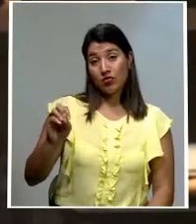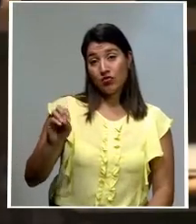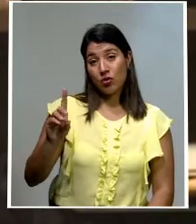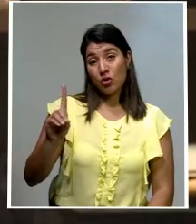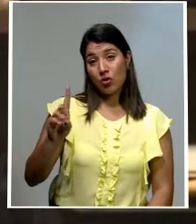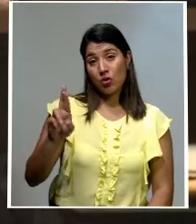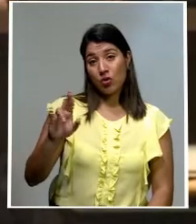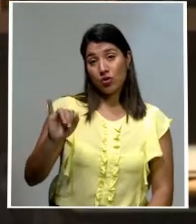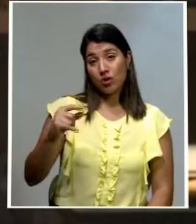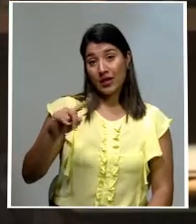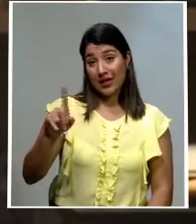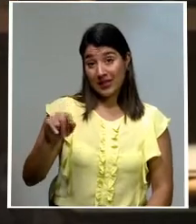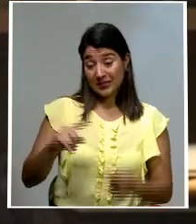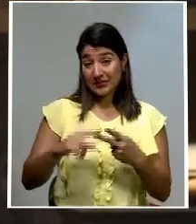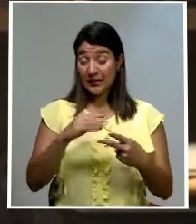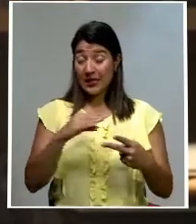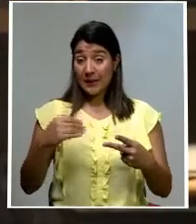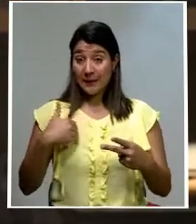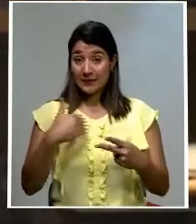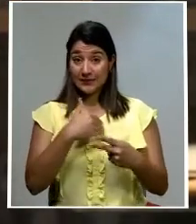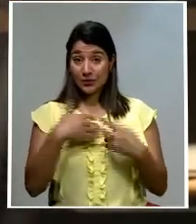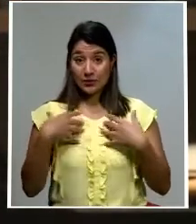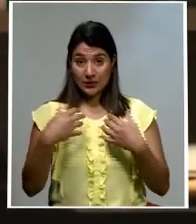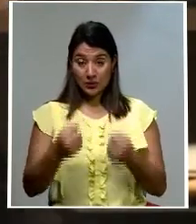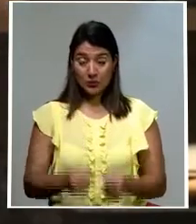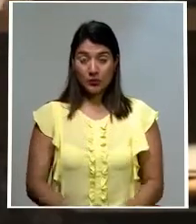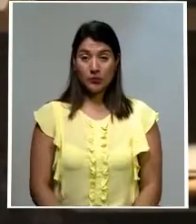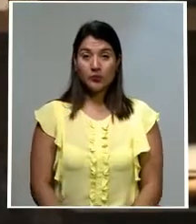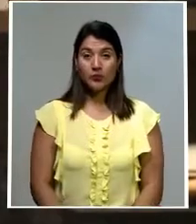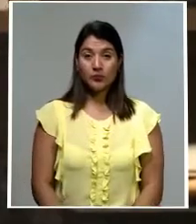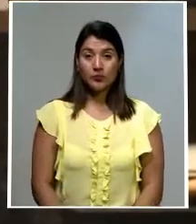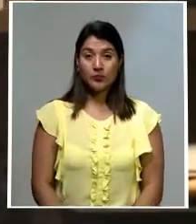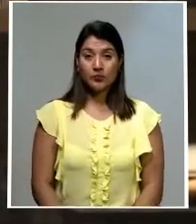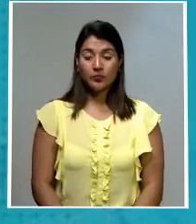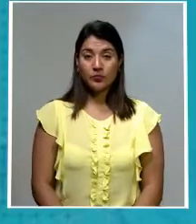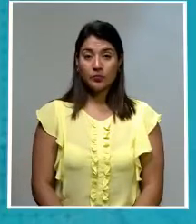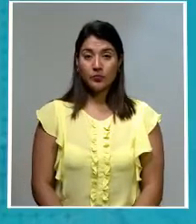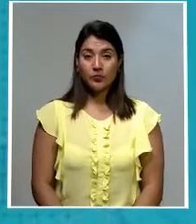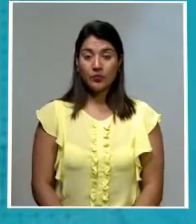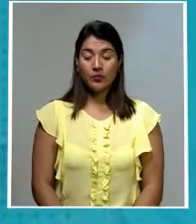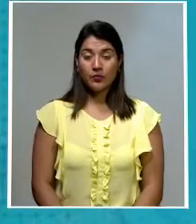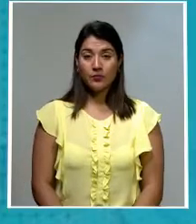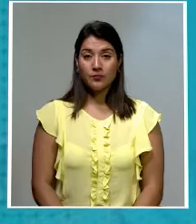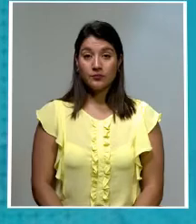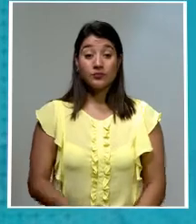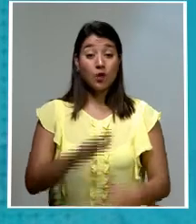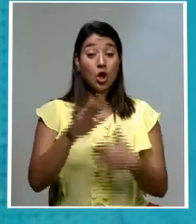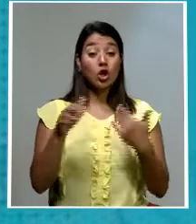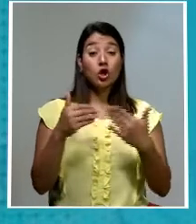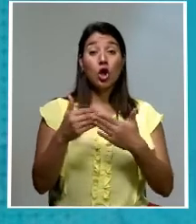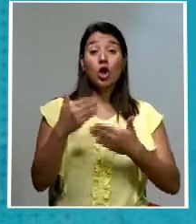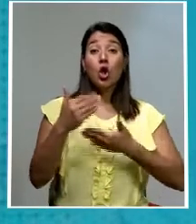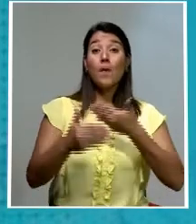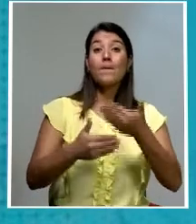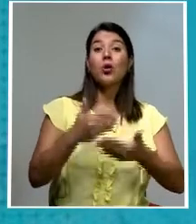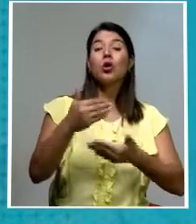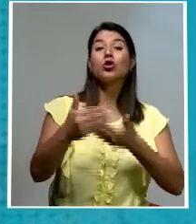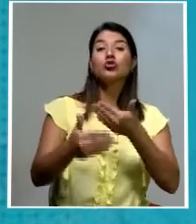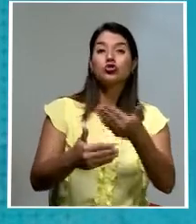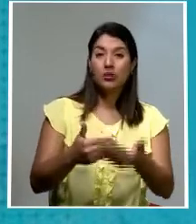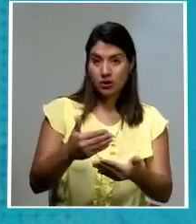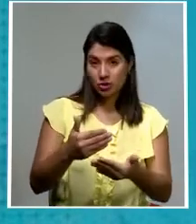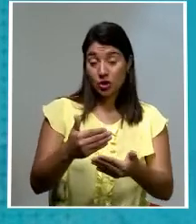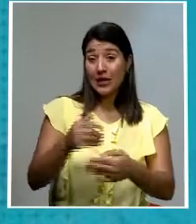propio Ministerio de Salud. Todo el proceso de la legislatura